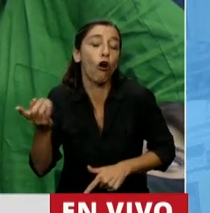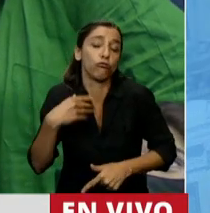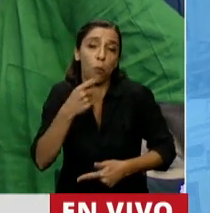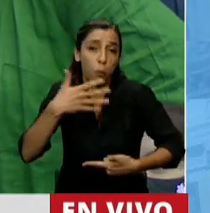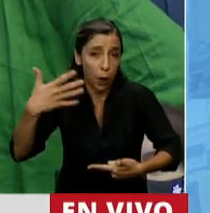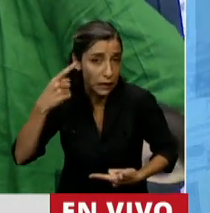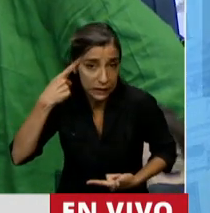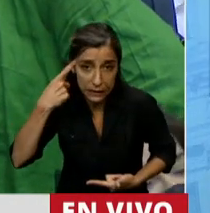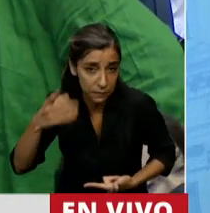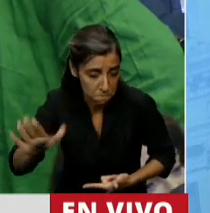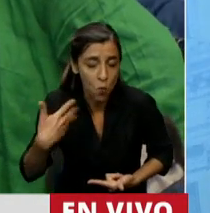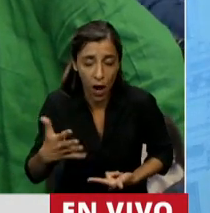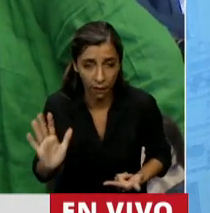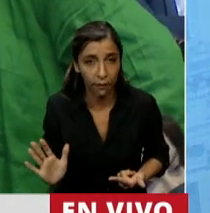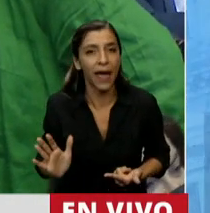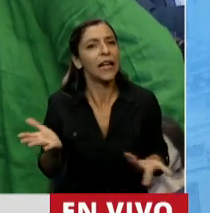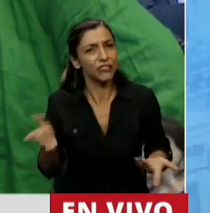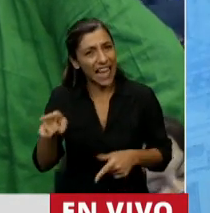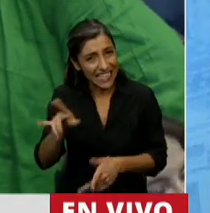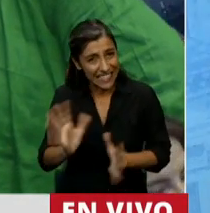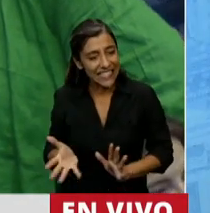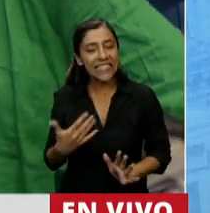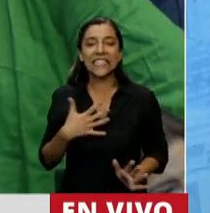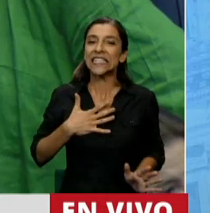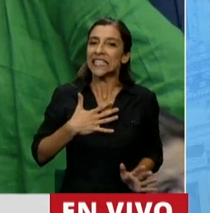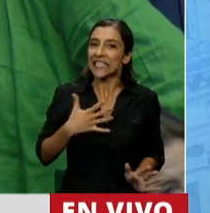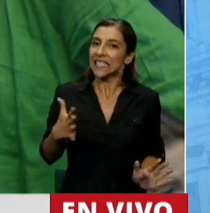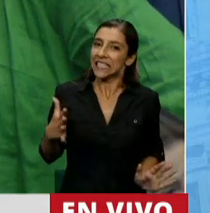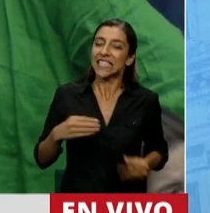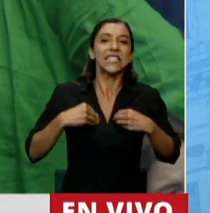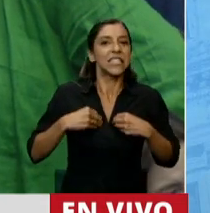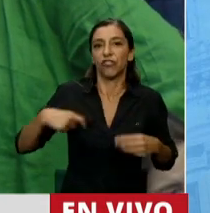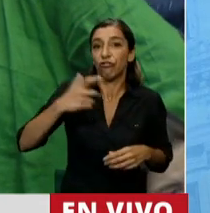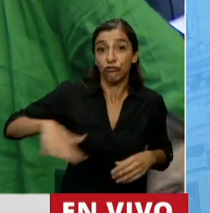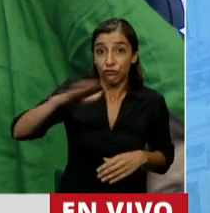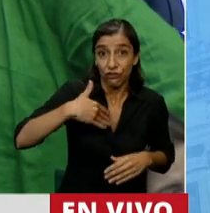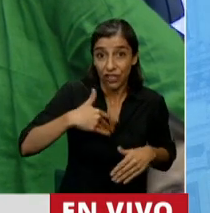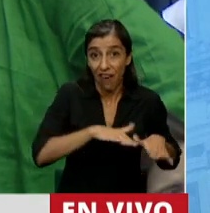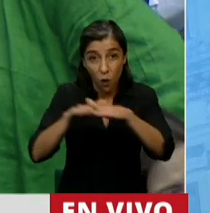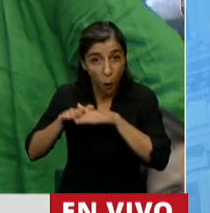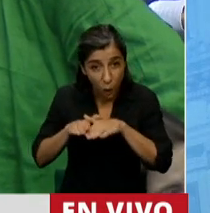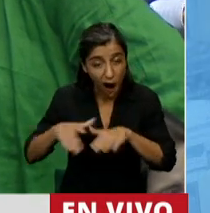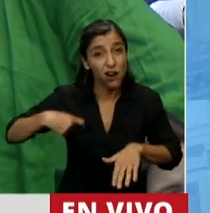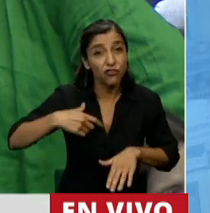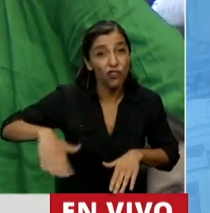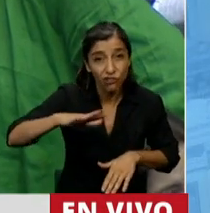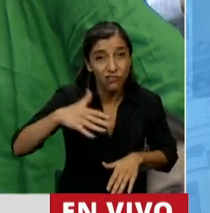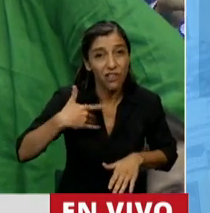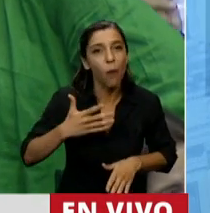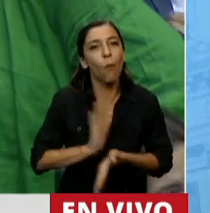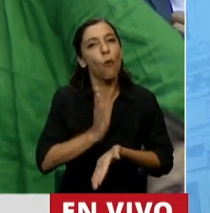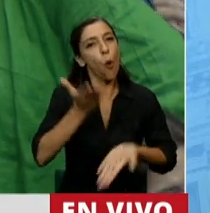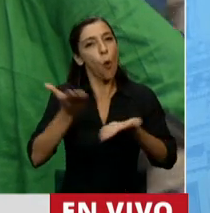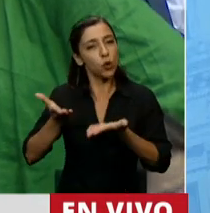Down. Este proyecto, señor presidente, la verdad que no nos hace una sociedad más justa, no nos hace una sociedad más igualitaria, sí nos transforma